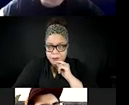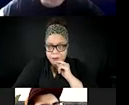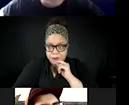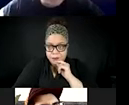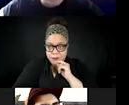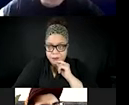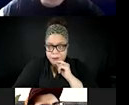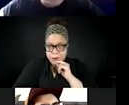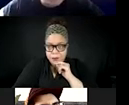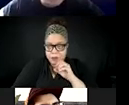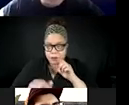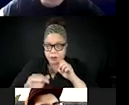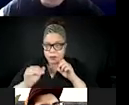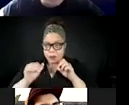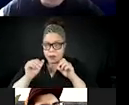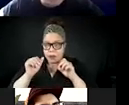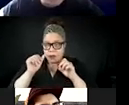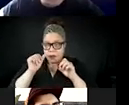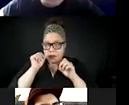marina